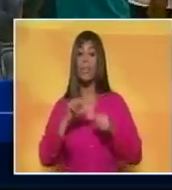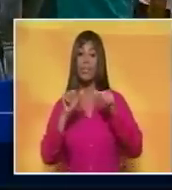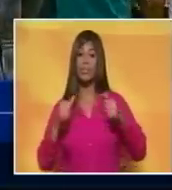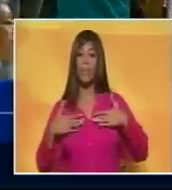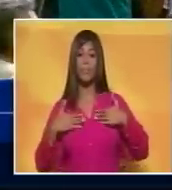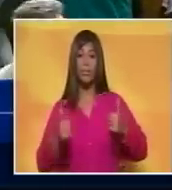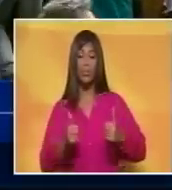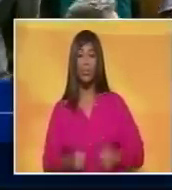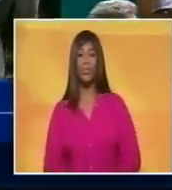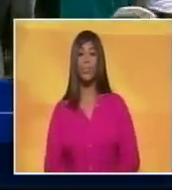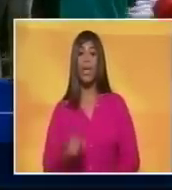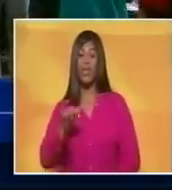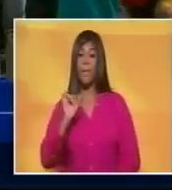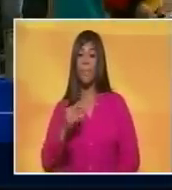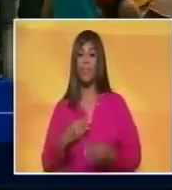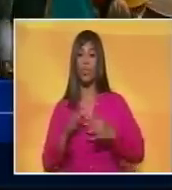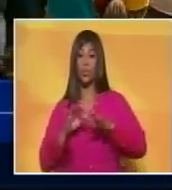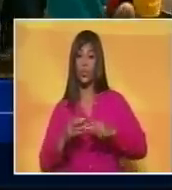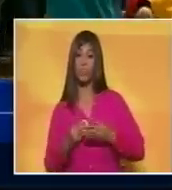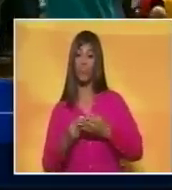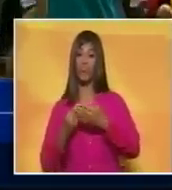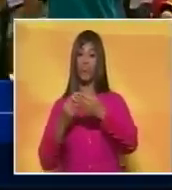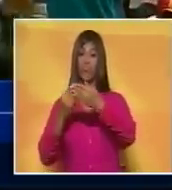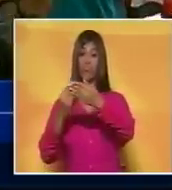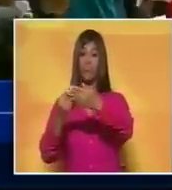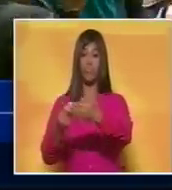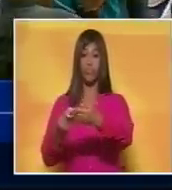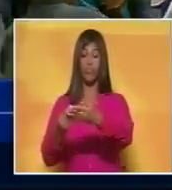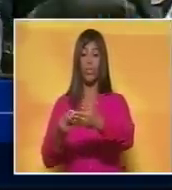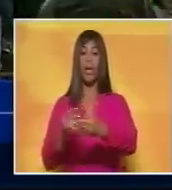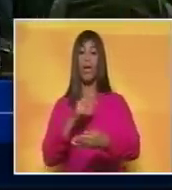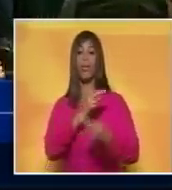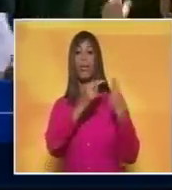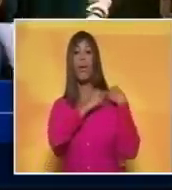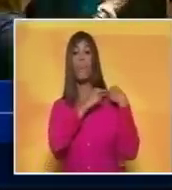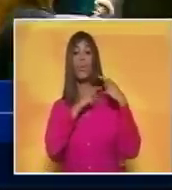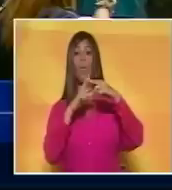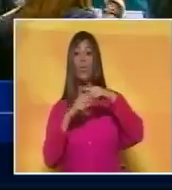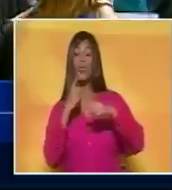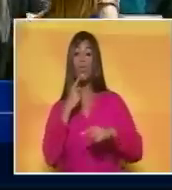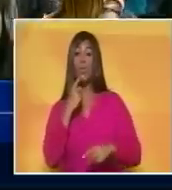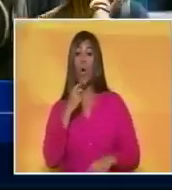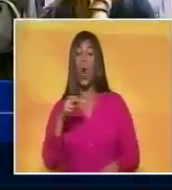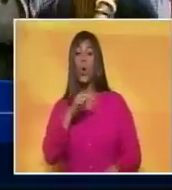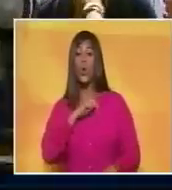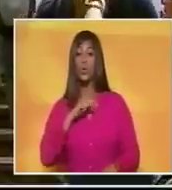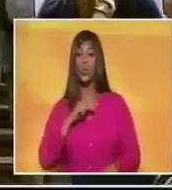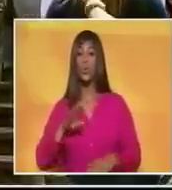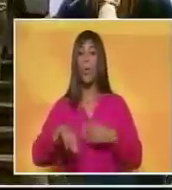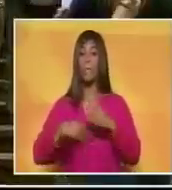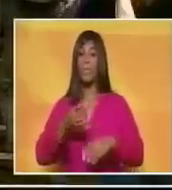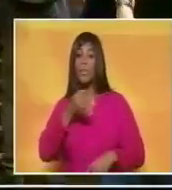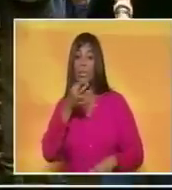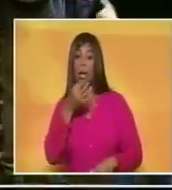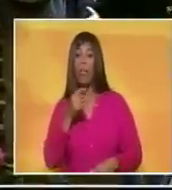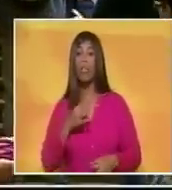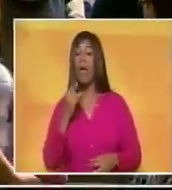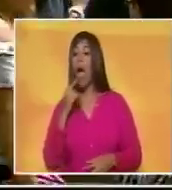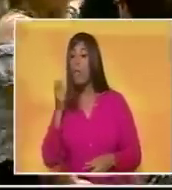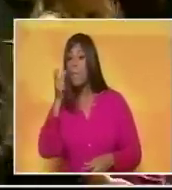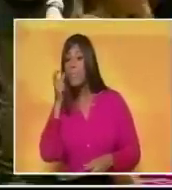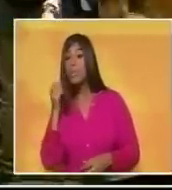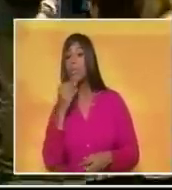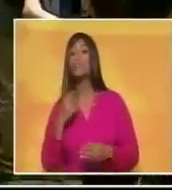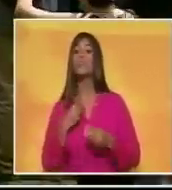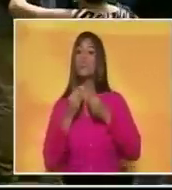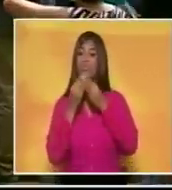de salud. Ellos van a entregar ahora un documento a las autoridades de la Cruz Roja y nosotros vamos a estar aquí muy pendientes para llevarles a